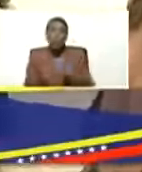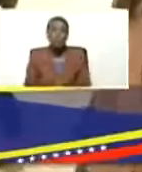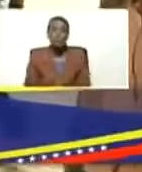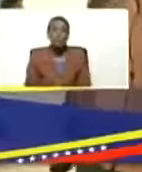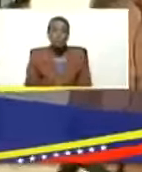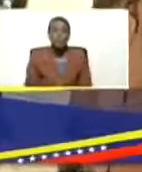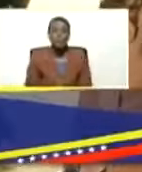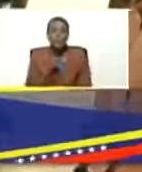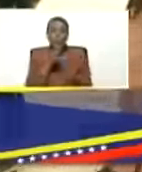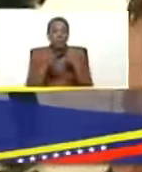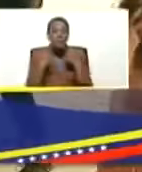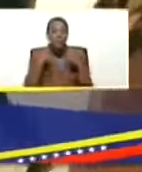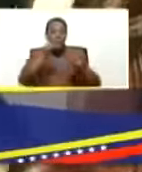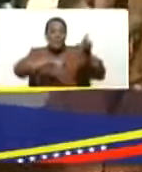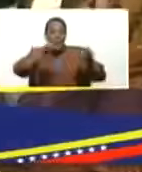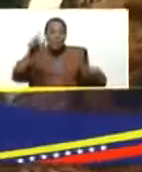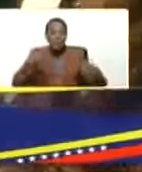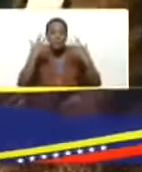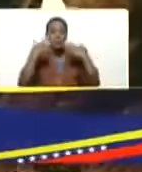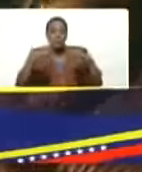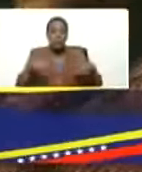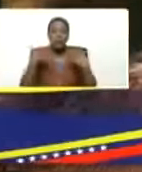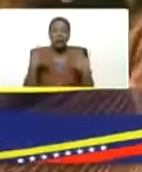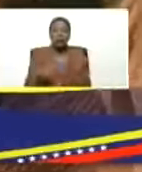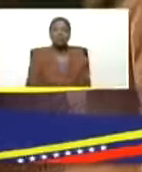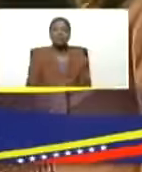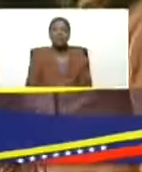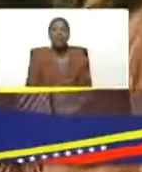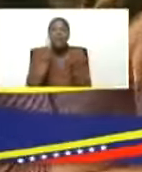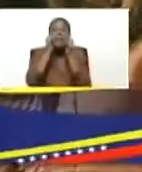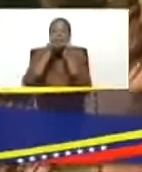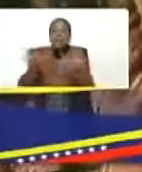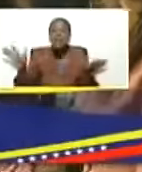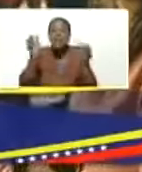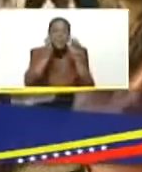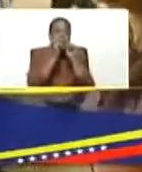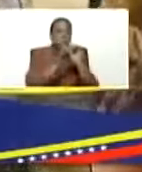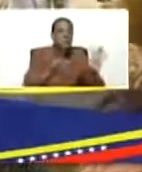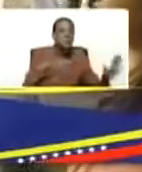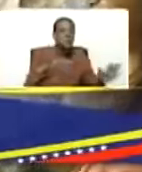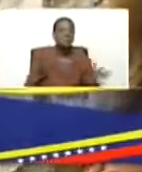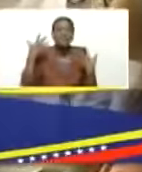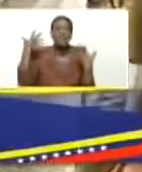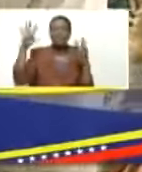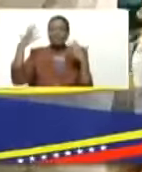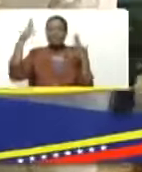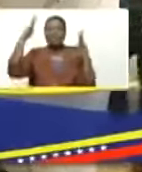Qué belleza, vale. Que Dios me lo bendiga, que Dios me lo bendiga.